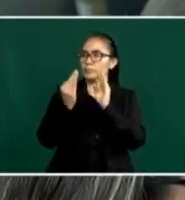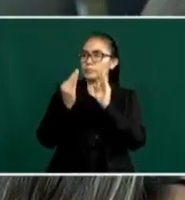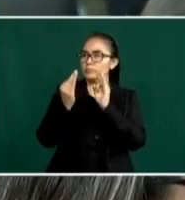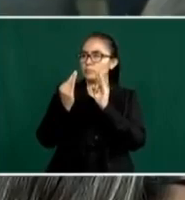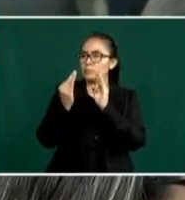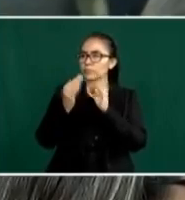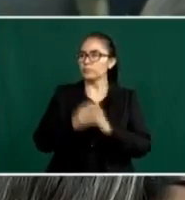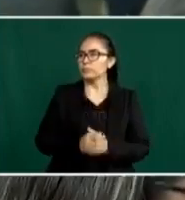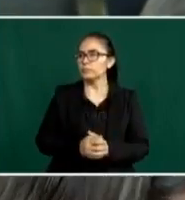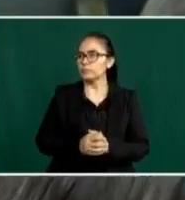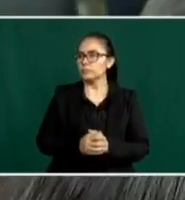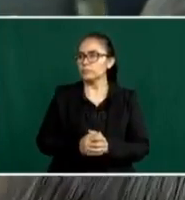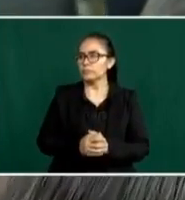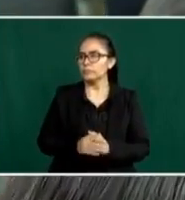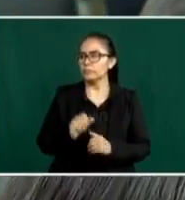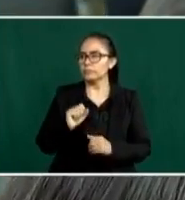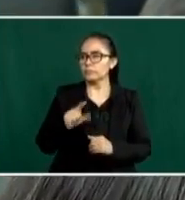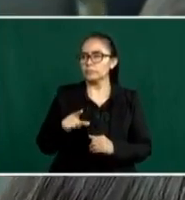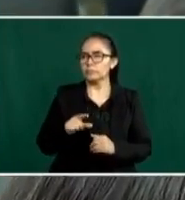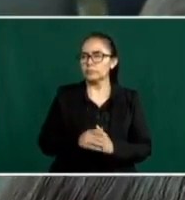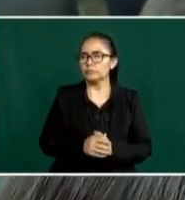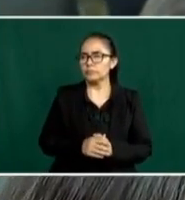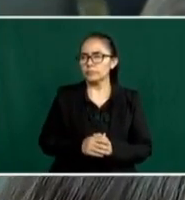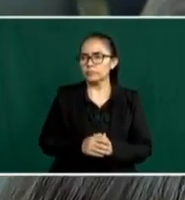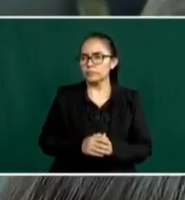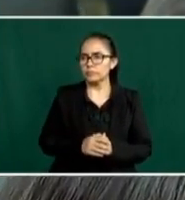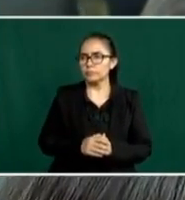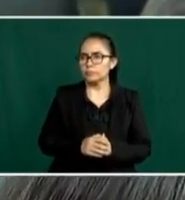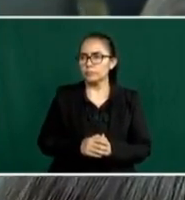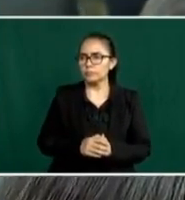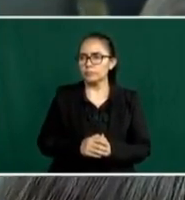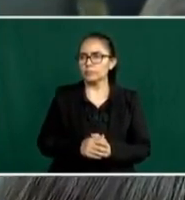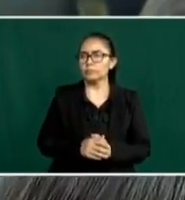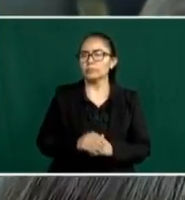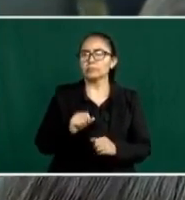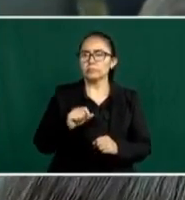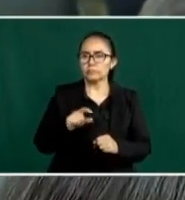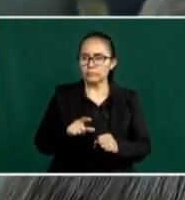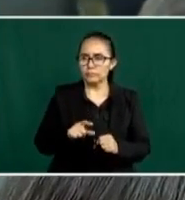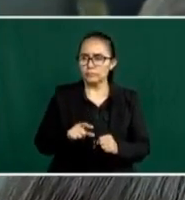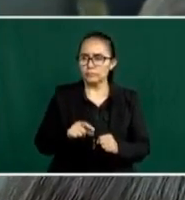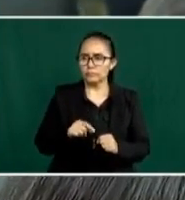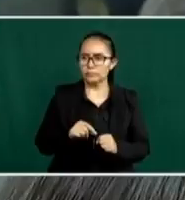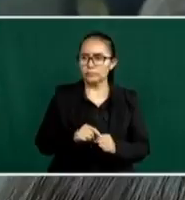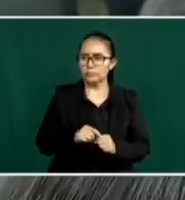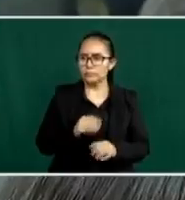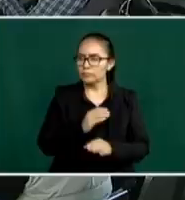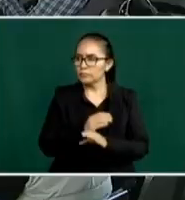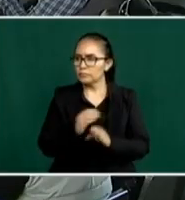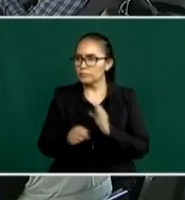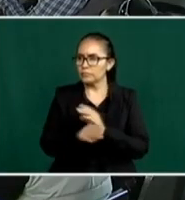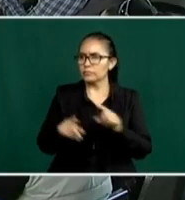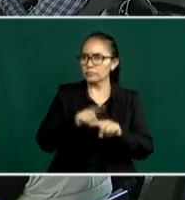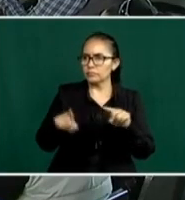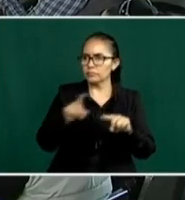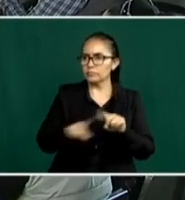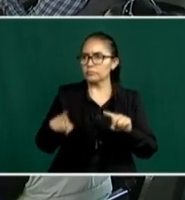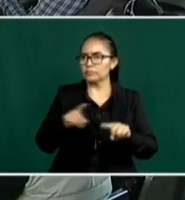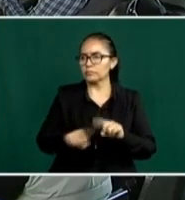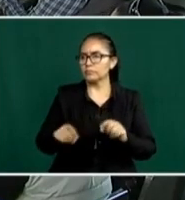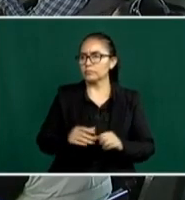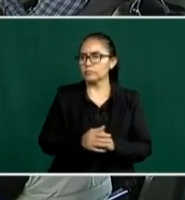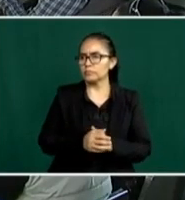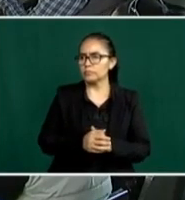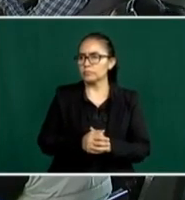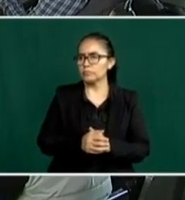caso, sino que dentro de ejidatarios del ejido de Valle de Banderas, la Cruz de Guanacaste, donde los terrenos